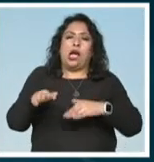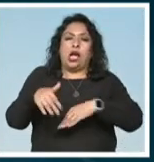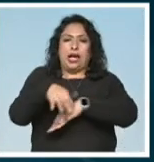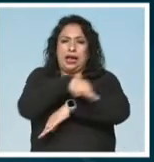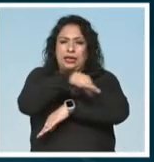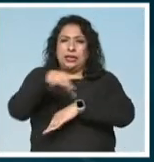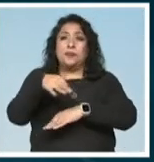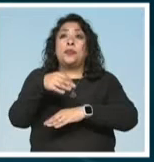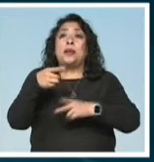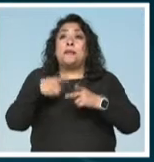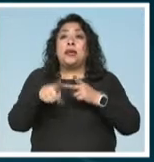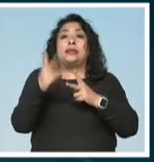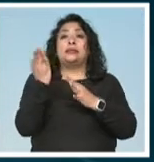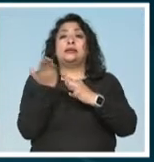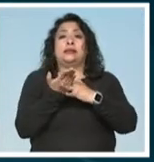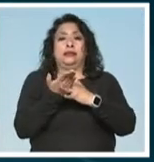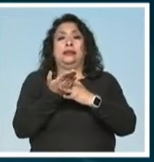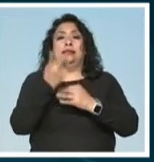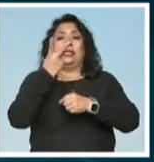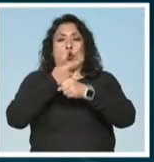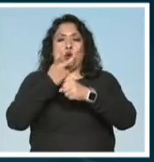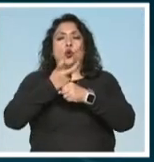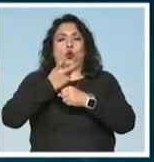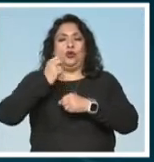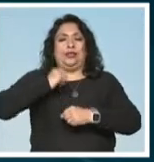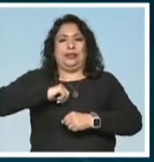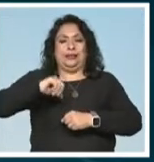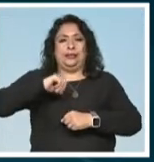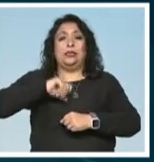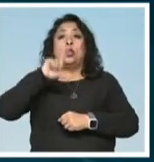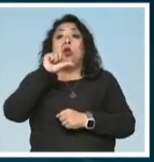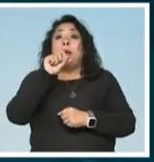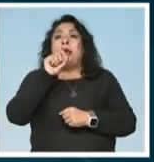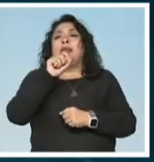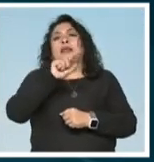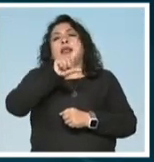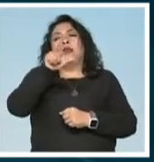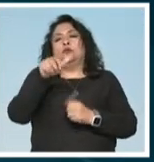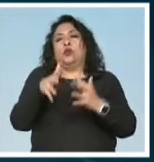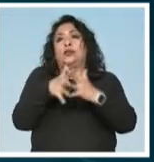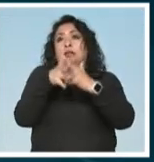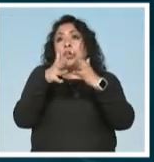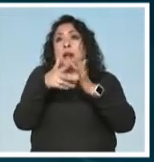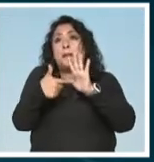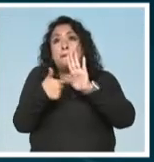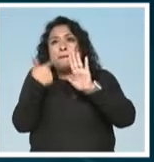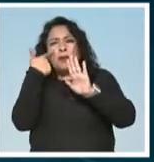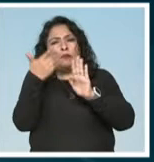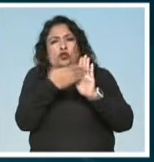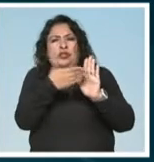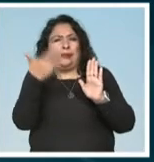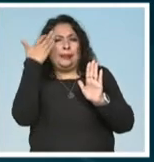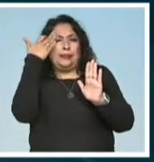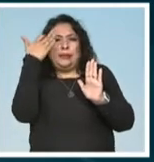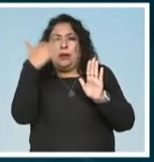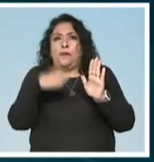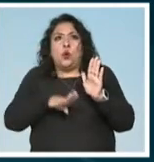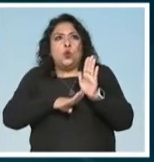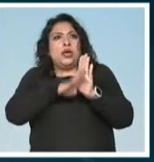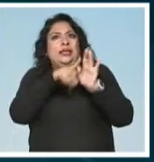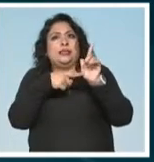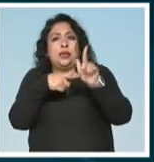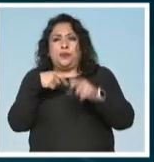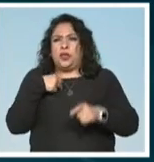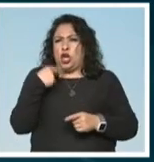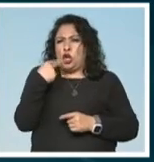segunda mitad del siglo XX, en plena posguerra, y que ha logrado mantener su esplendor en un corto periodo de tiempo. Su